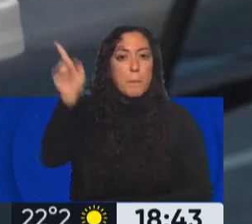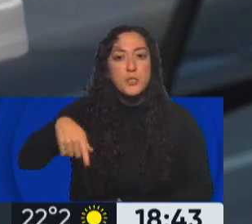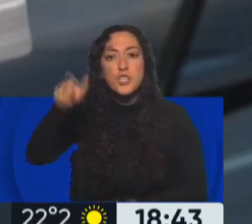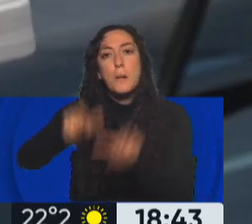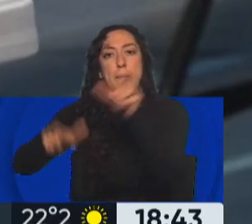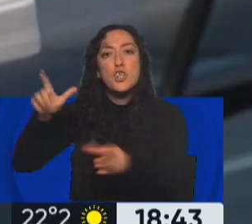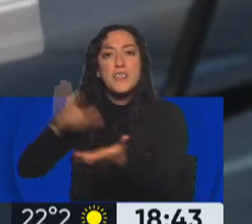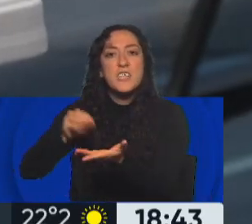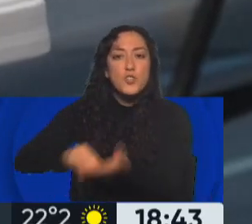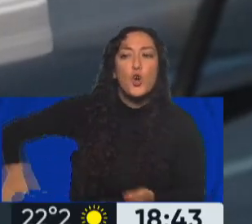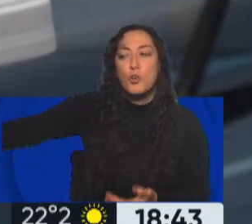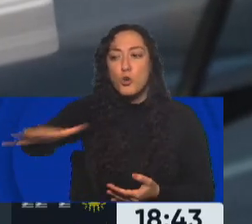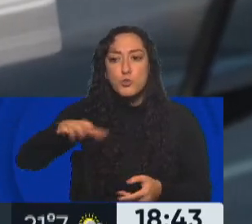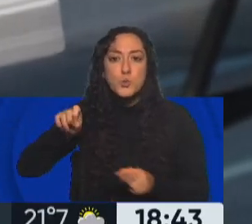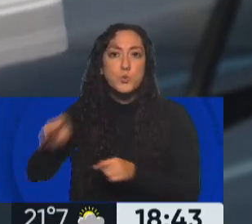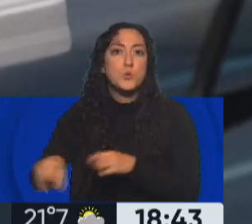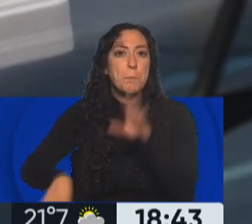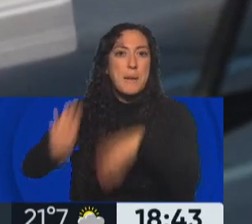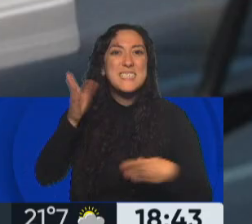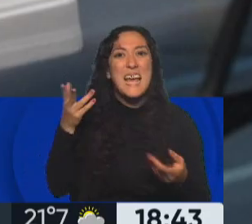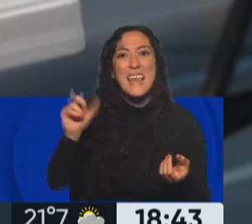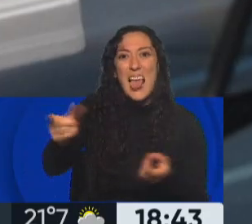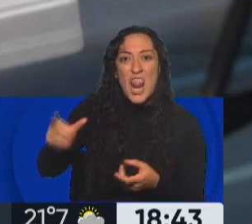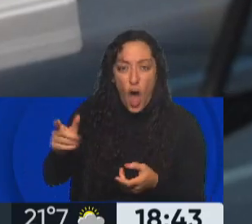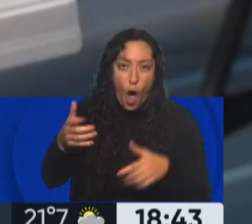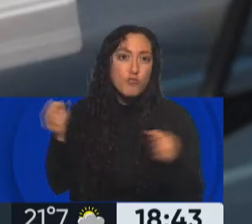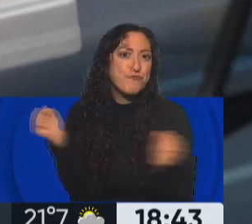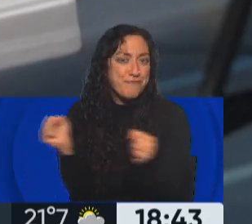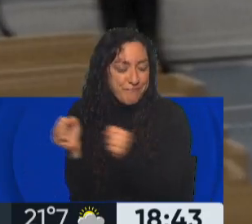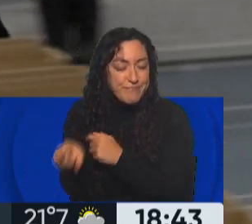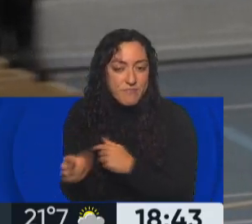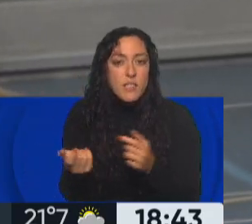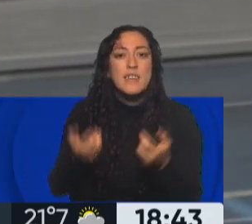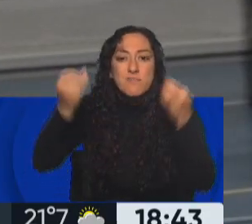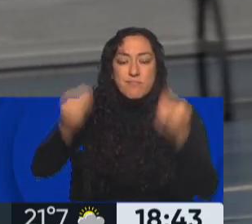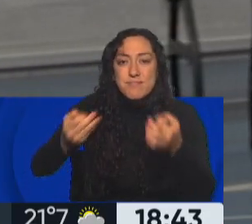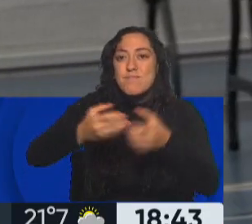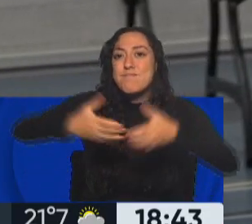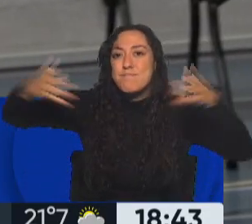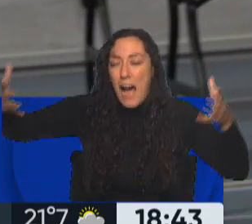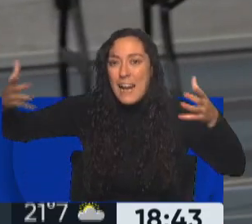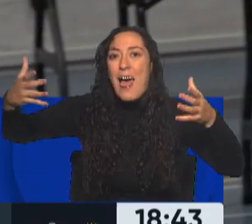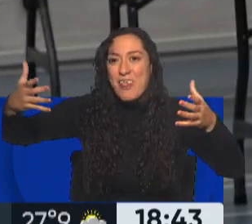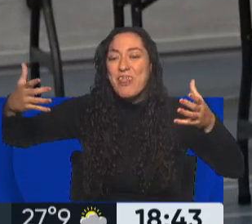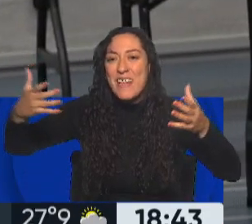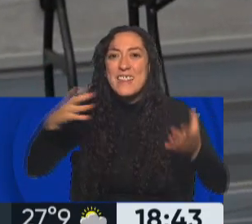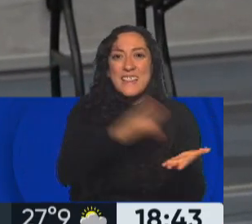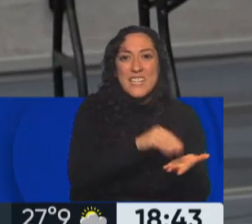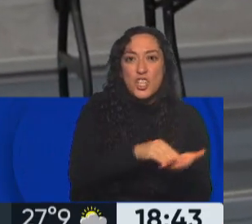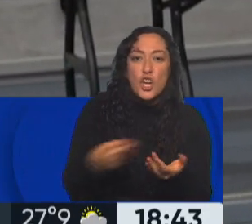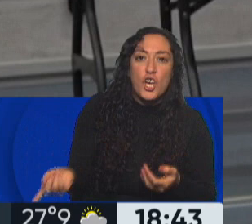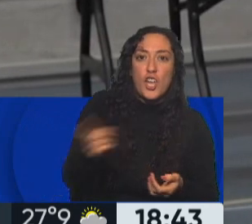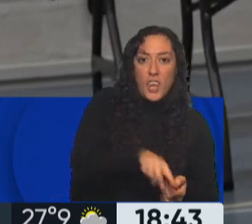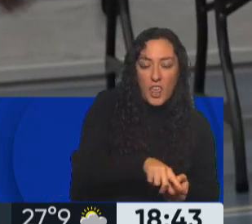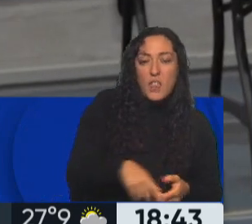su territorio es hielo, ¿no? O sea, si bien es muchísimo más extenso, es varias veces más extenso de lo que es